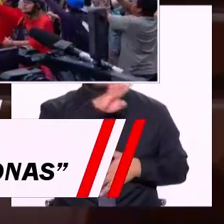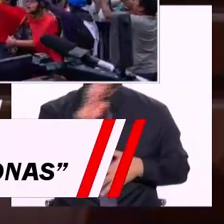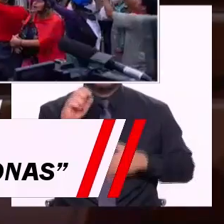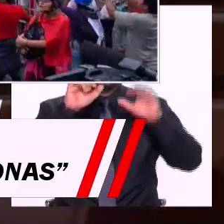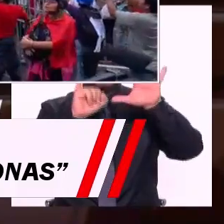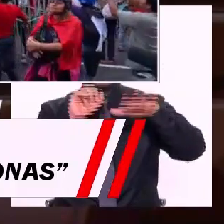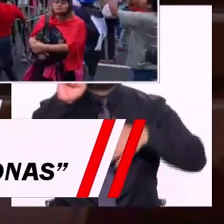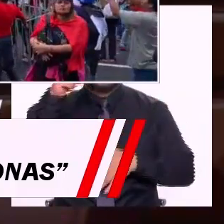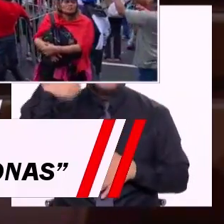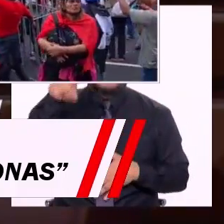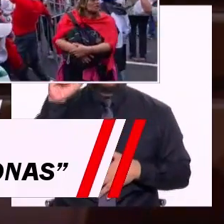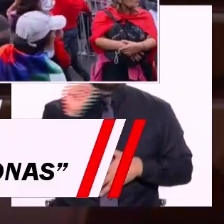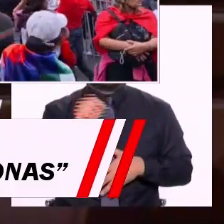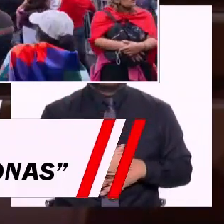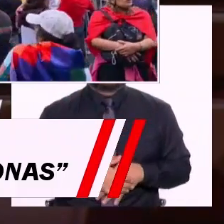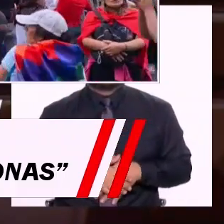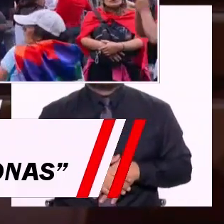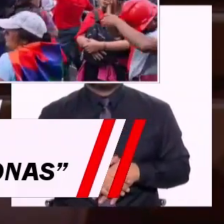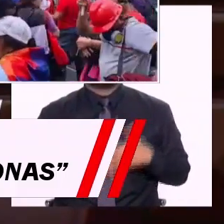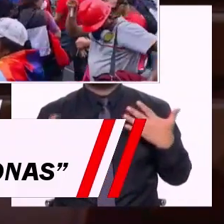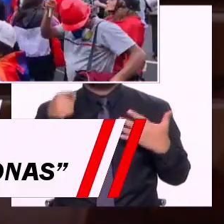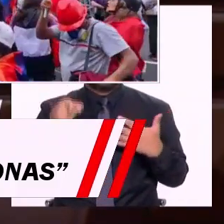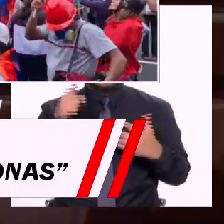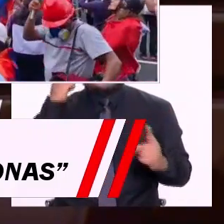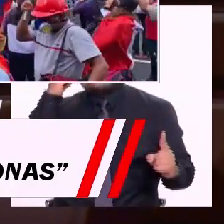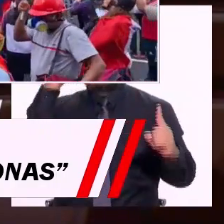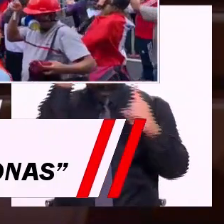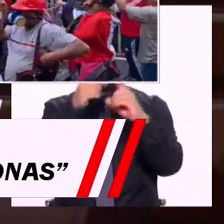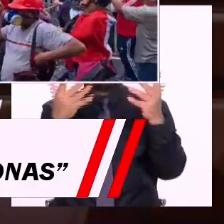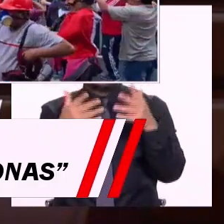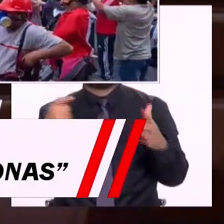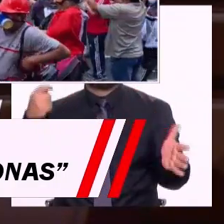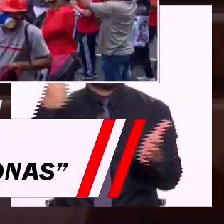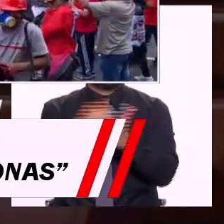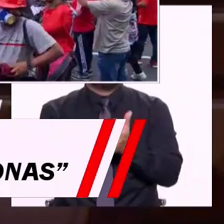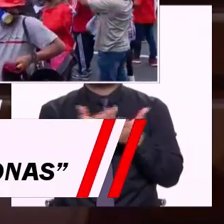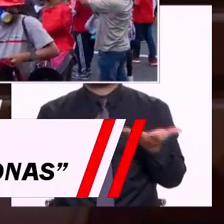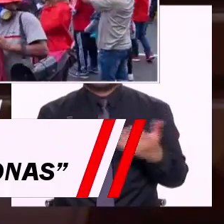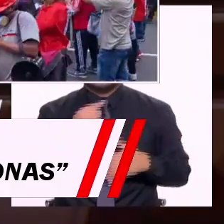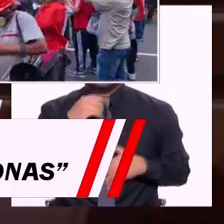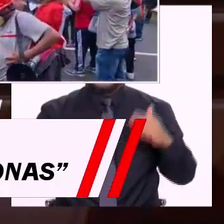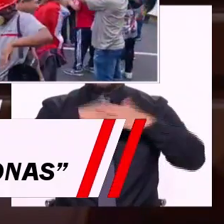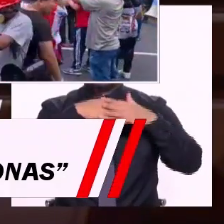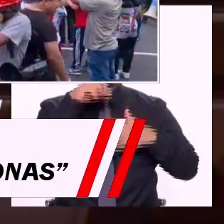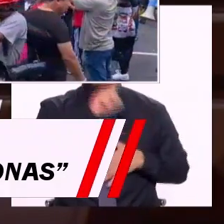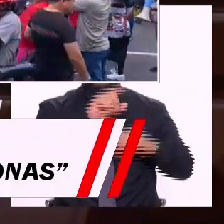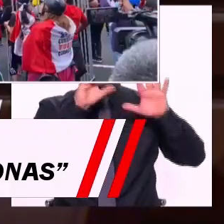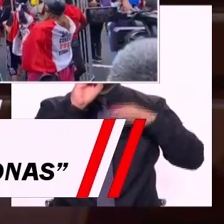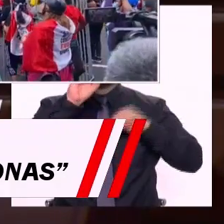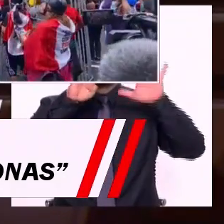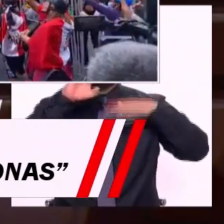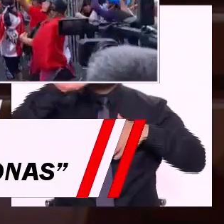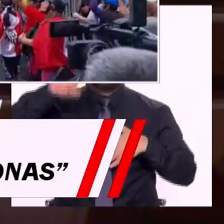es financiar 190.000 empleos temporales a nivel nacional al cabo de este año, con más